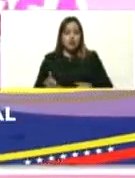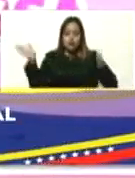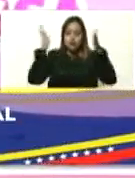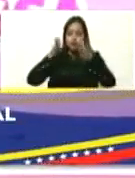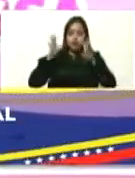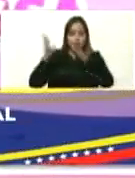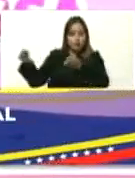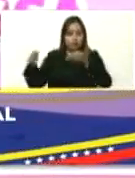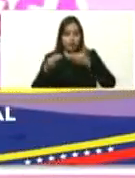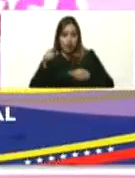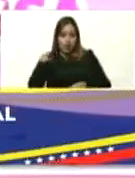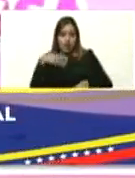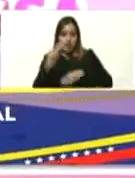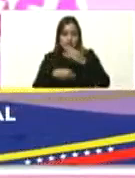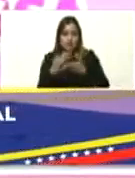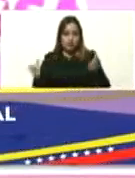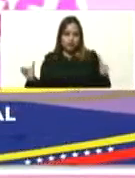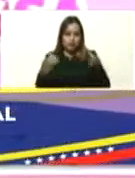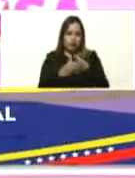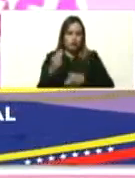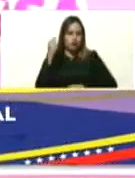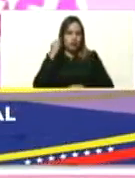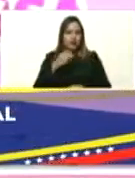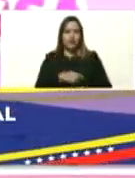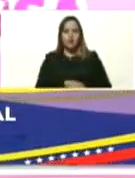aquí cuando instalamos el Congreso,